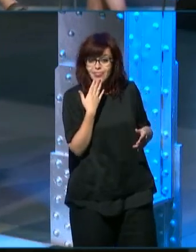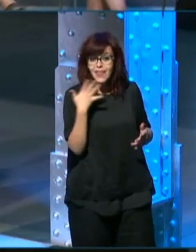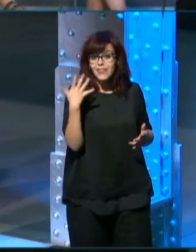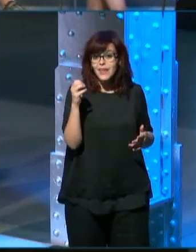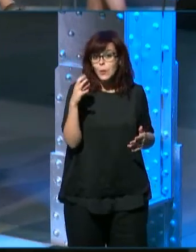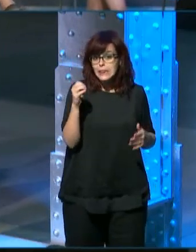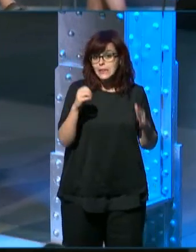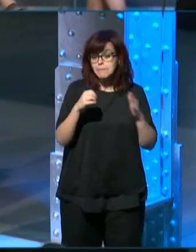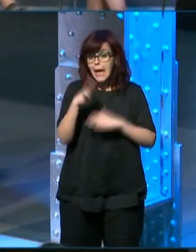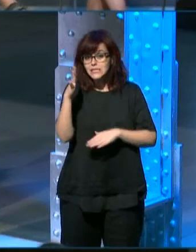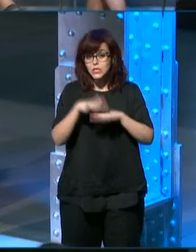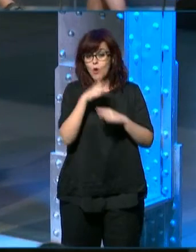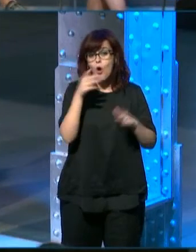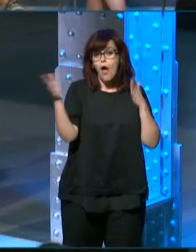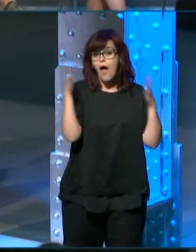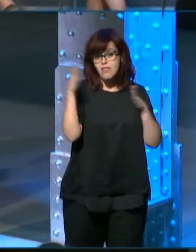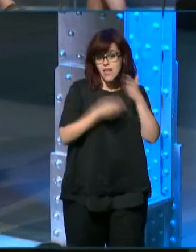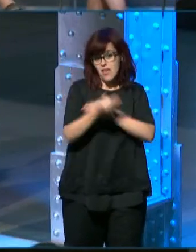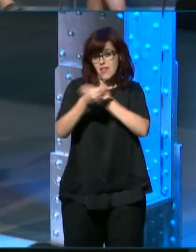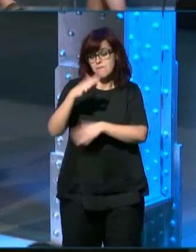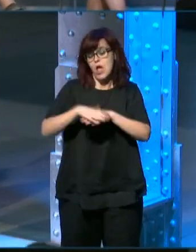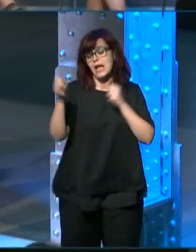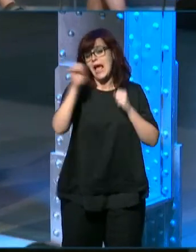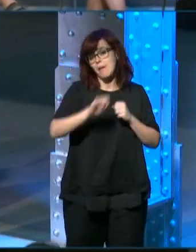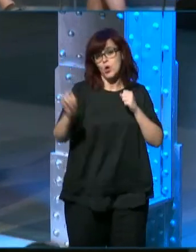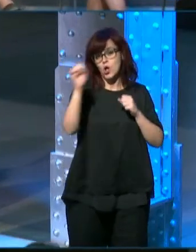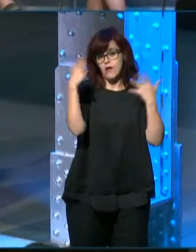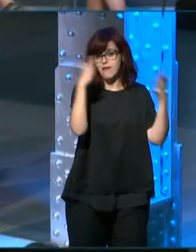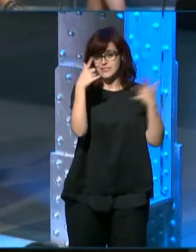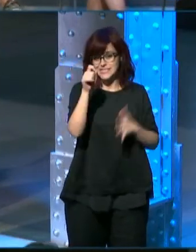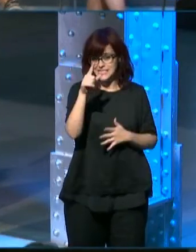50 y tantos, es decir, los que nacimos en los años 60, por ahí,